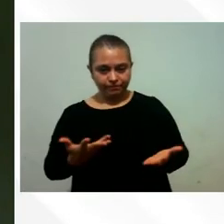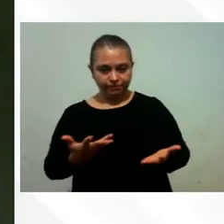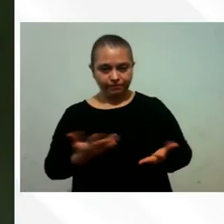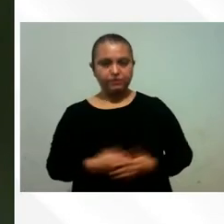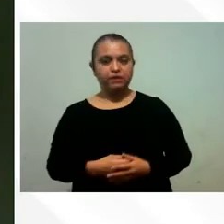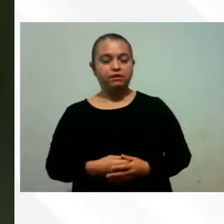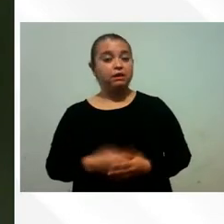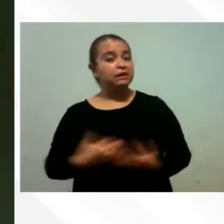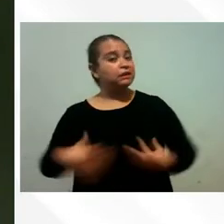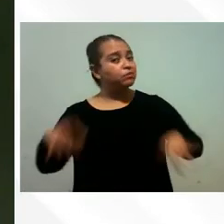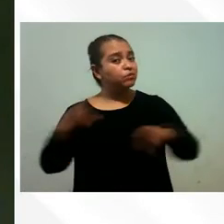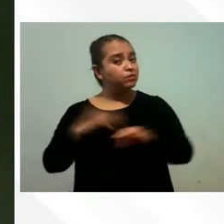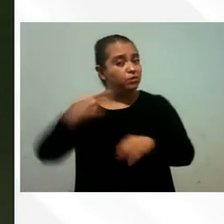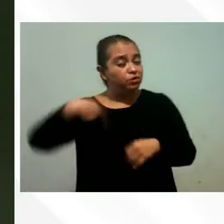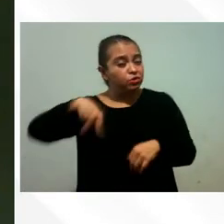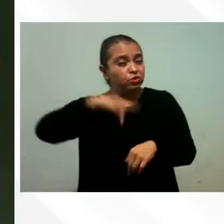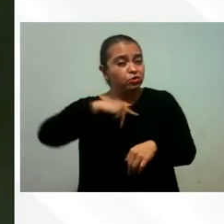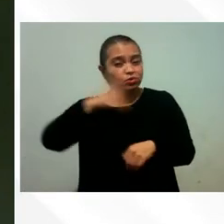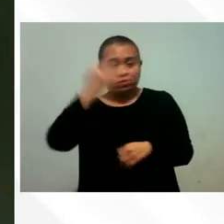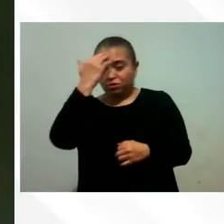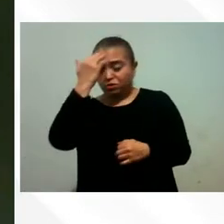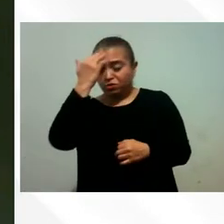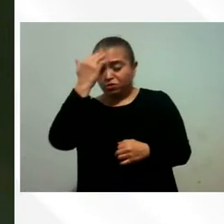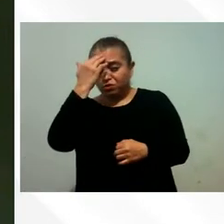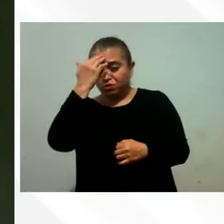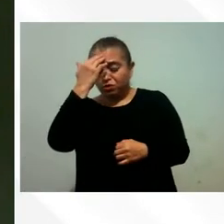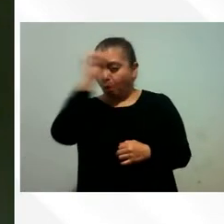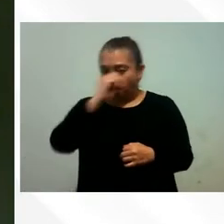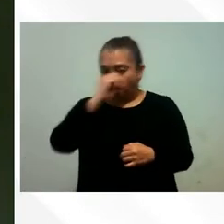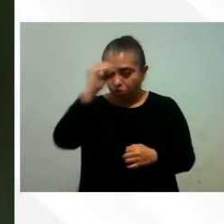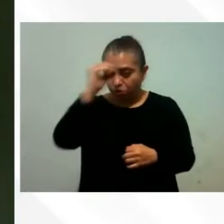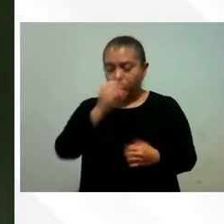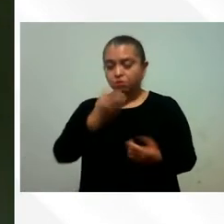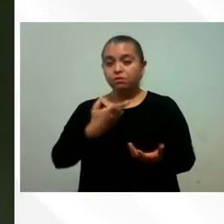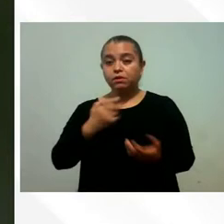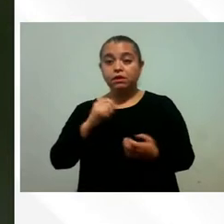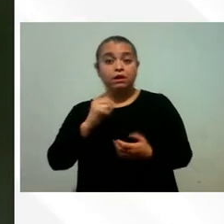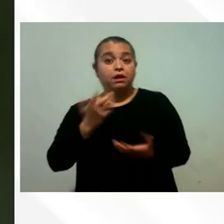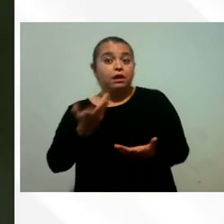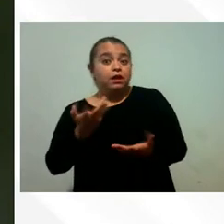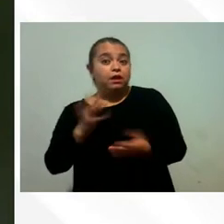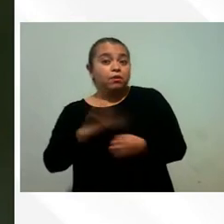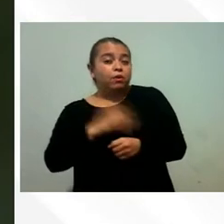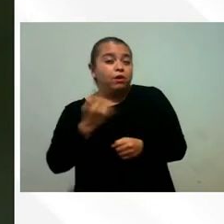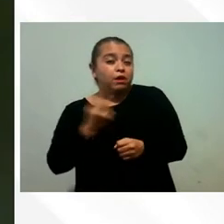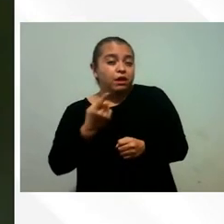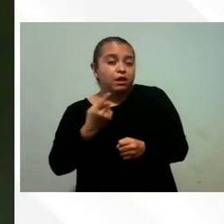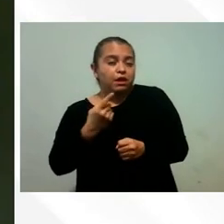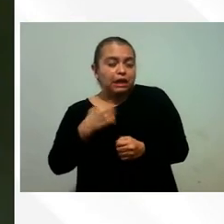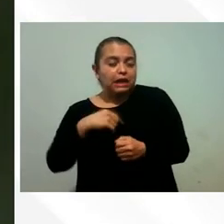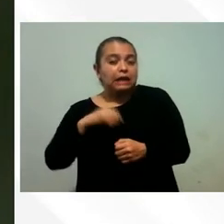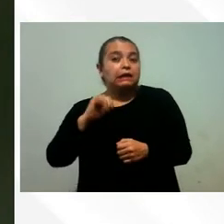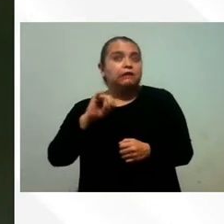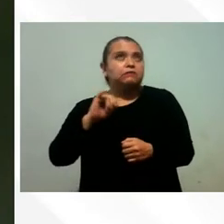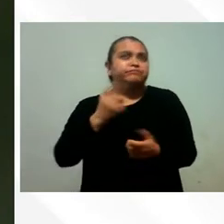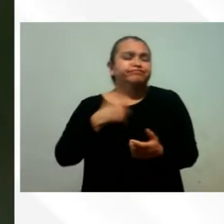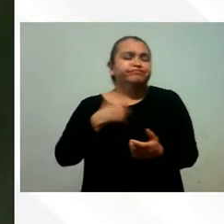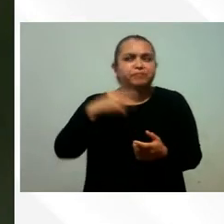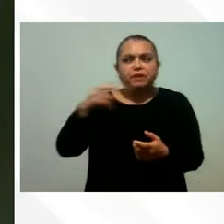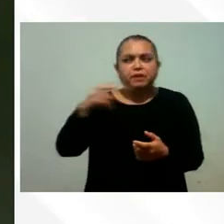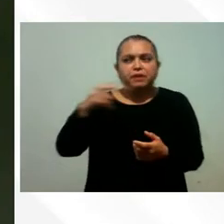para nosotros conocer su opinión porque de esta manera nos permite mejorar nuestros